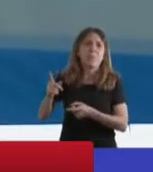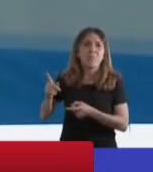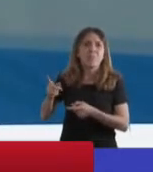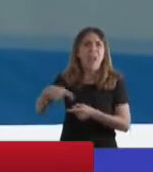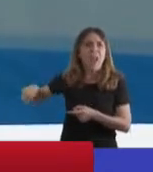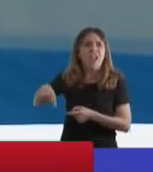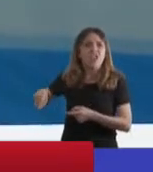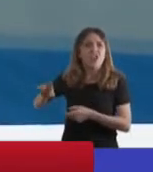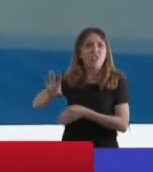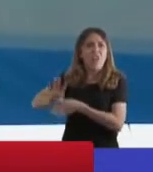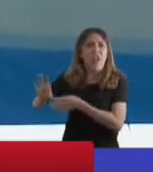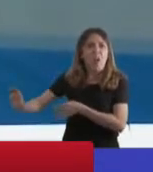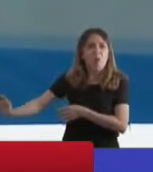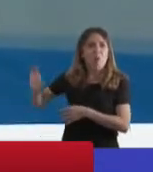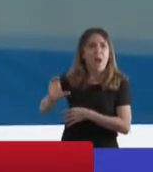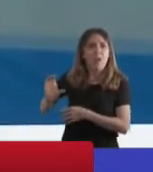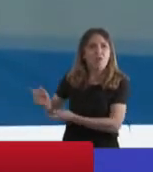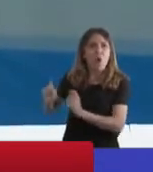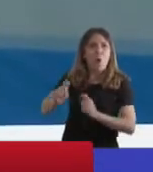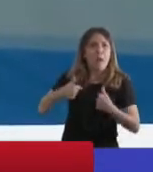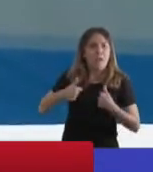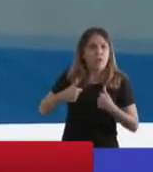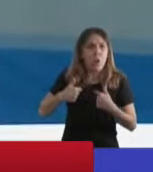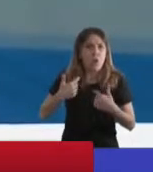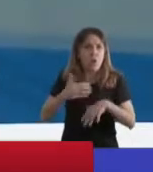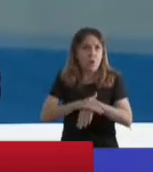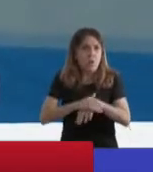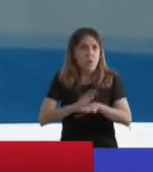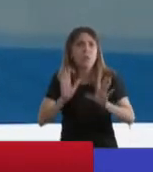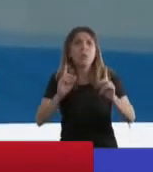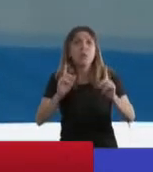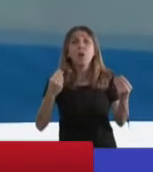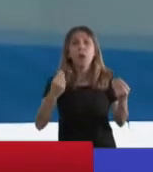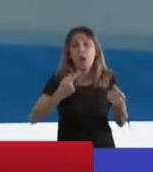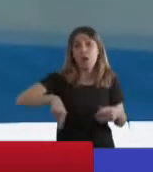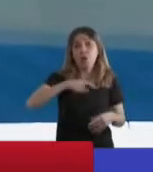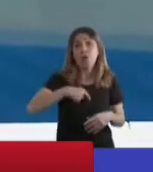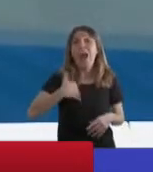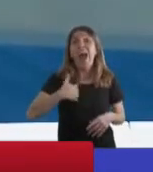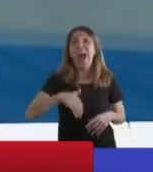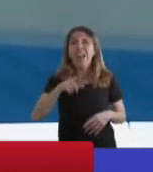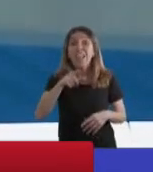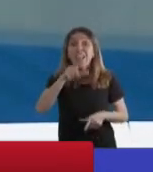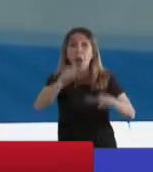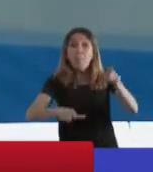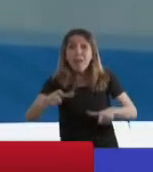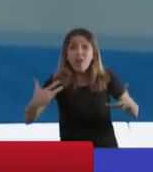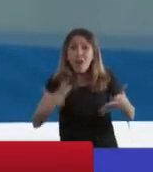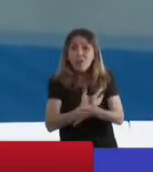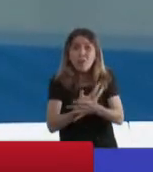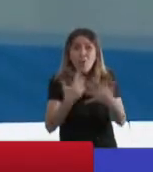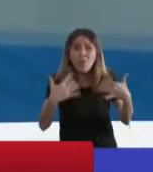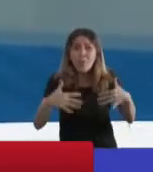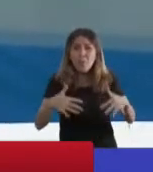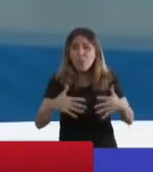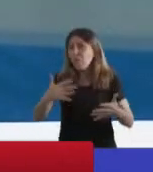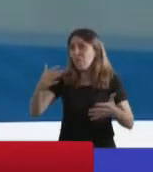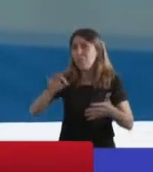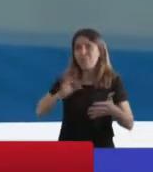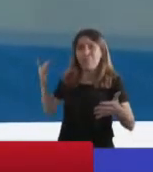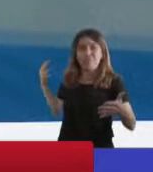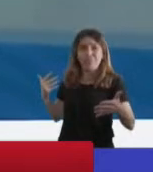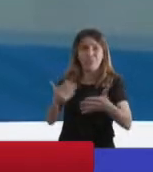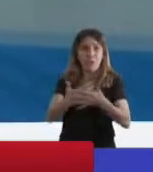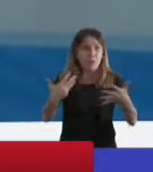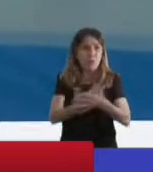hermano de él también. Exactamente. Recordemos, antes lo decíamos, que había tenido hace unos meses, 2 de mayo, ¿no, Claudio? Vos viniste acá y lo contaste sí,